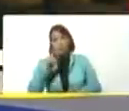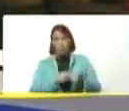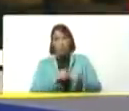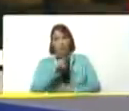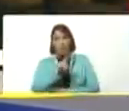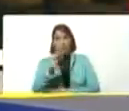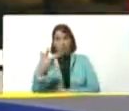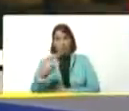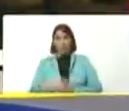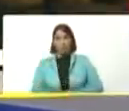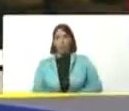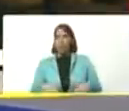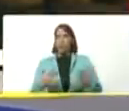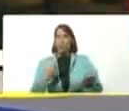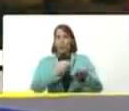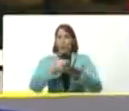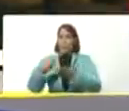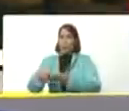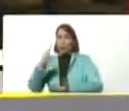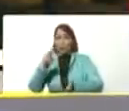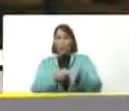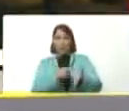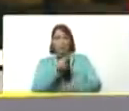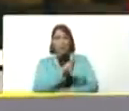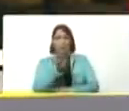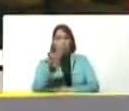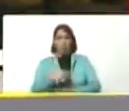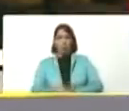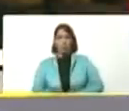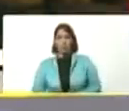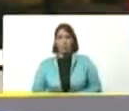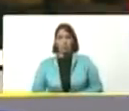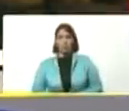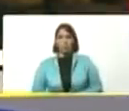2023, cuánto van a aportar para el 2024.